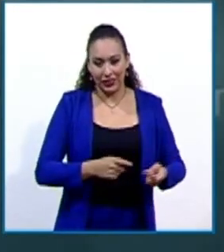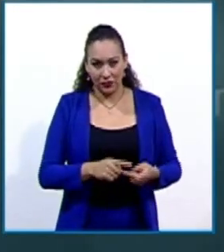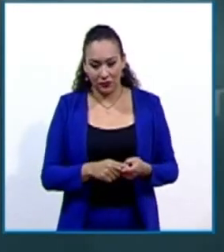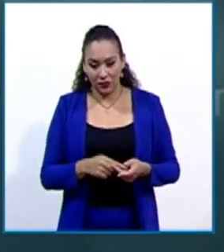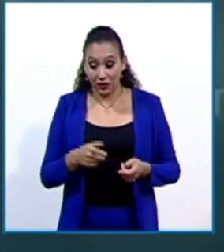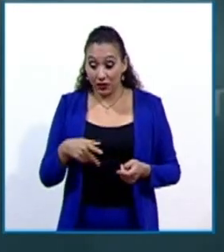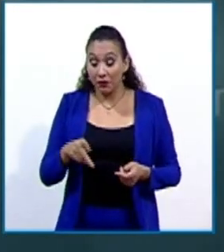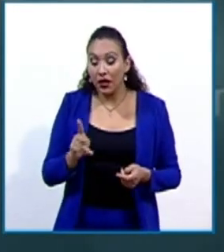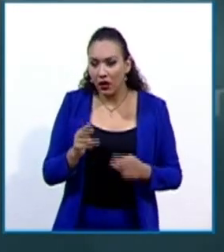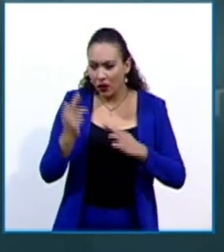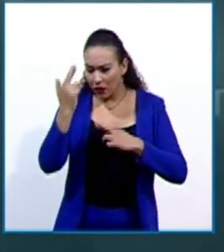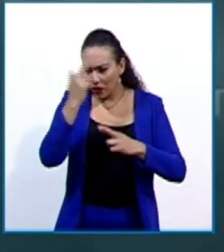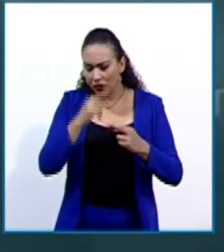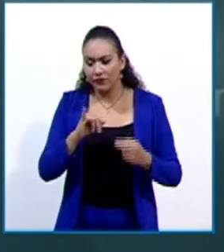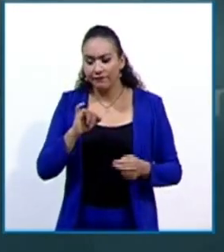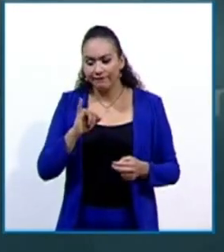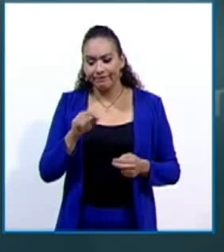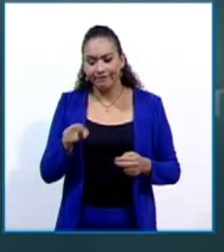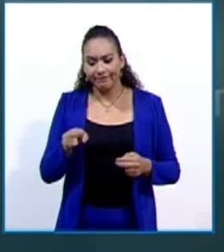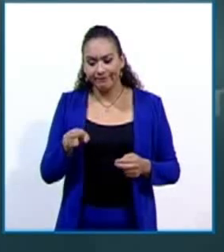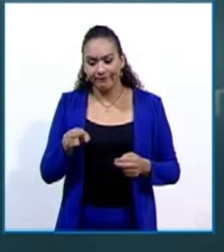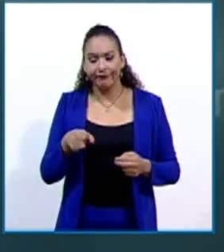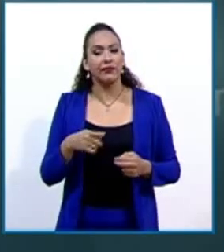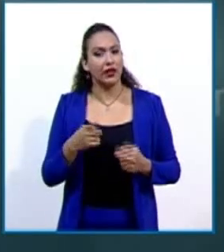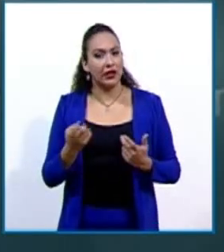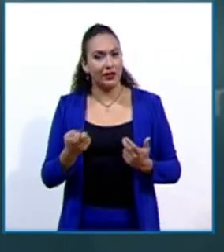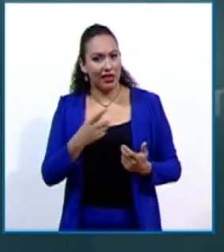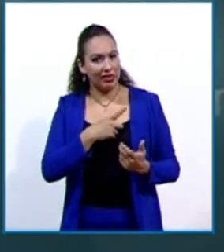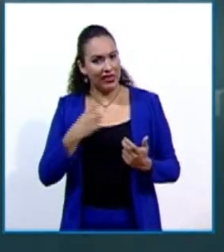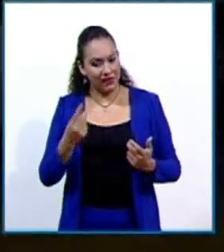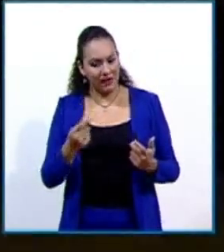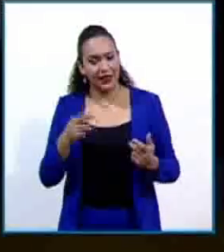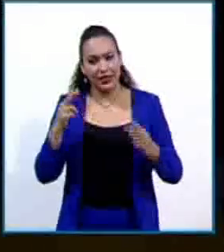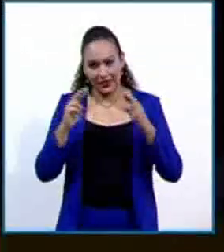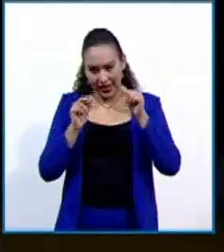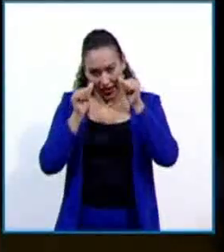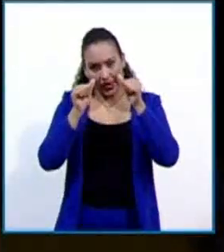3 determinaciones para que esta restitución fuera de manera integral.